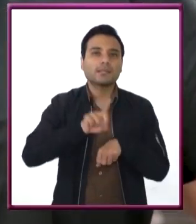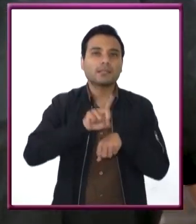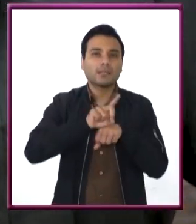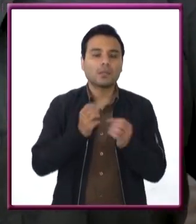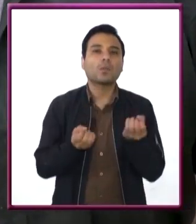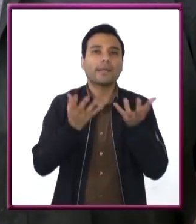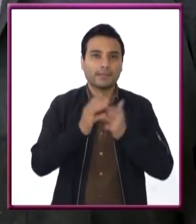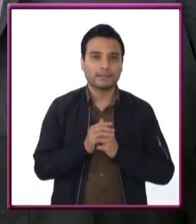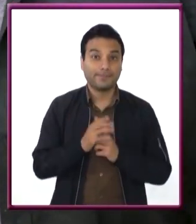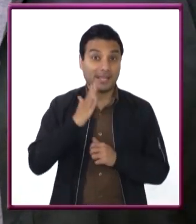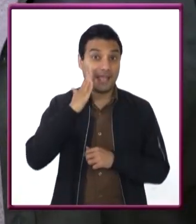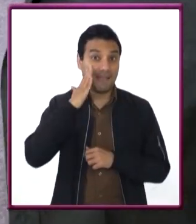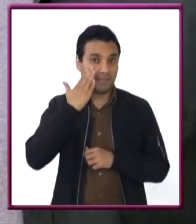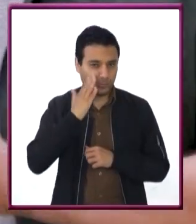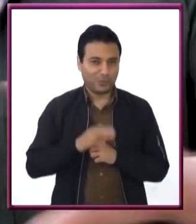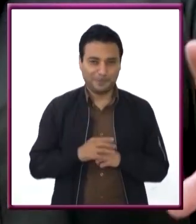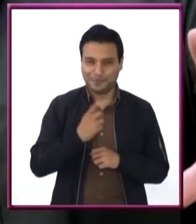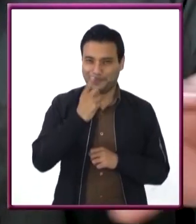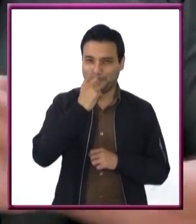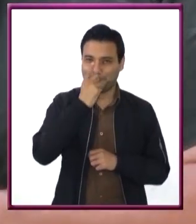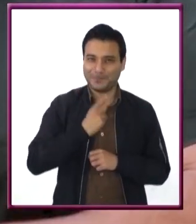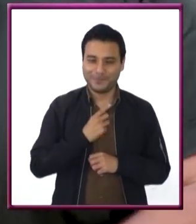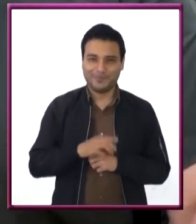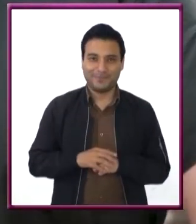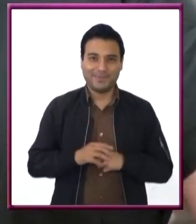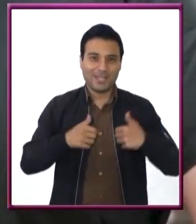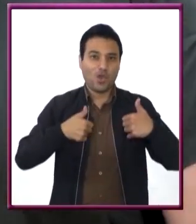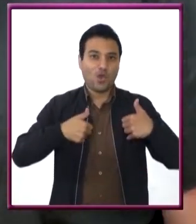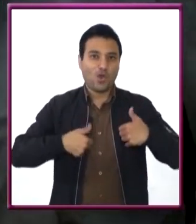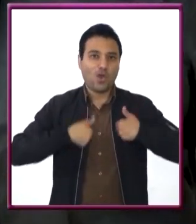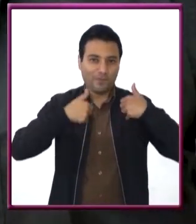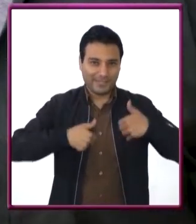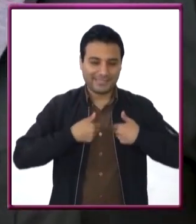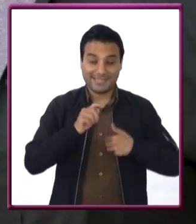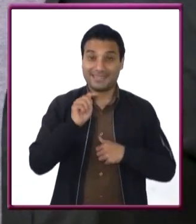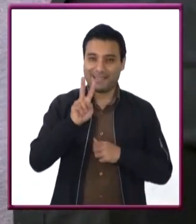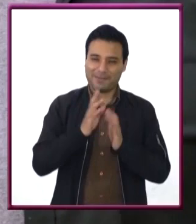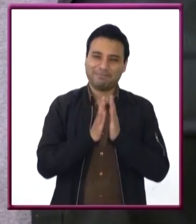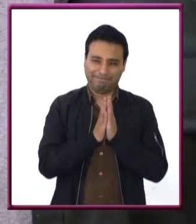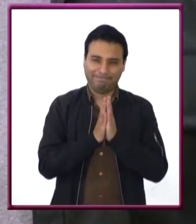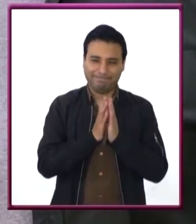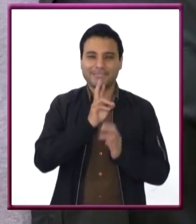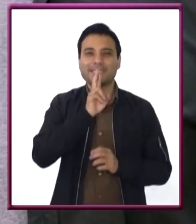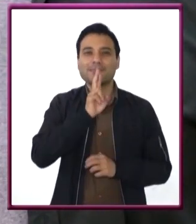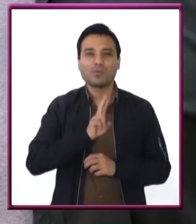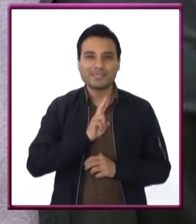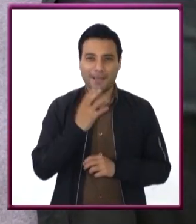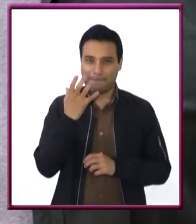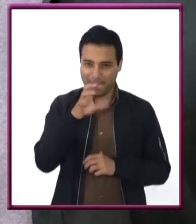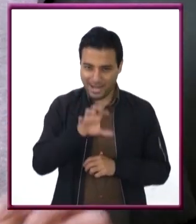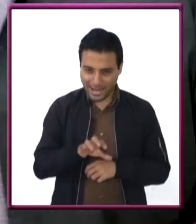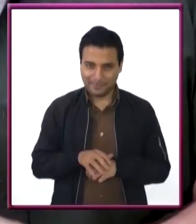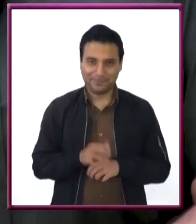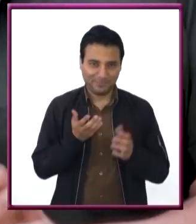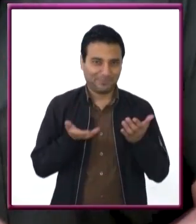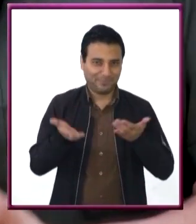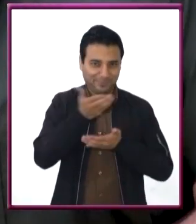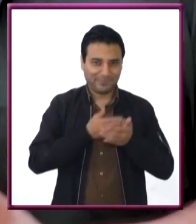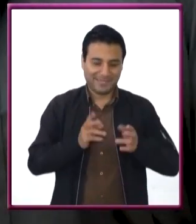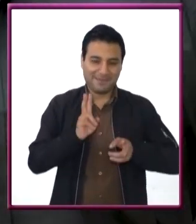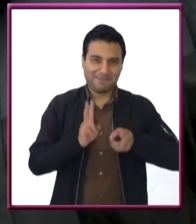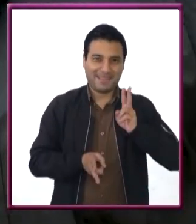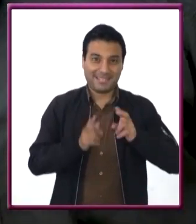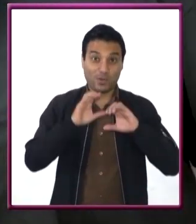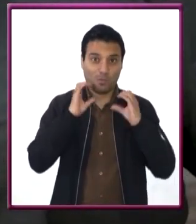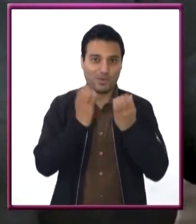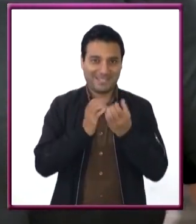enviando su respuesta al grupo de Facebook Jóvenes en TV, un grupo de jóvenes en casa. Nos dará mucho gusto recibir sus mensajes y que se unan a